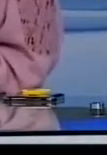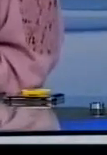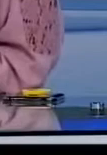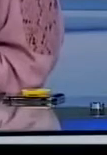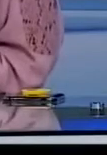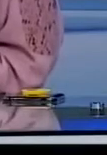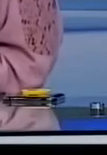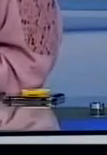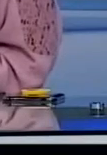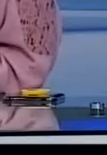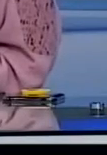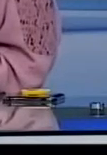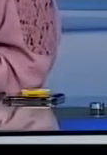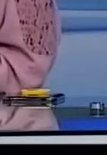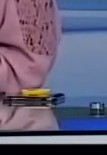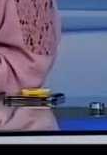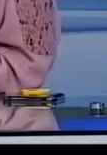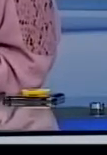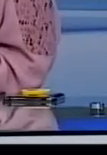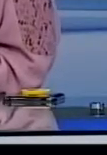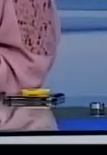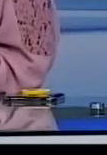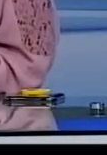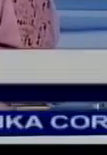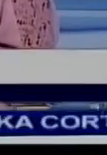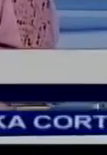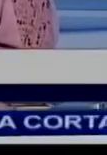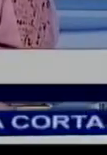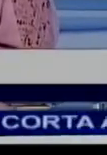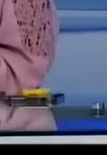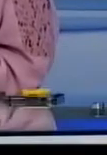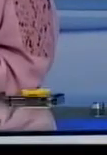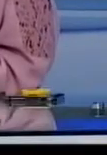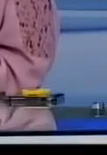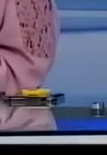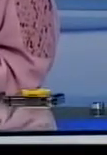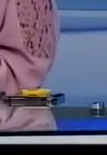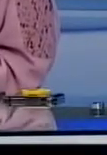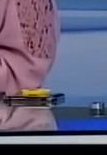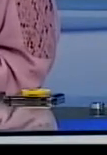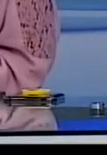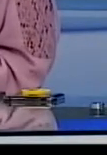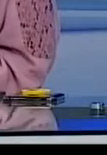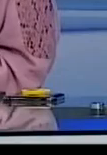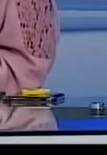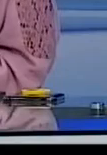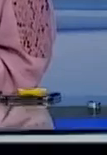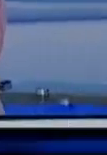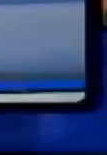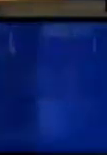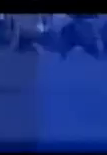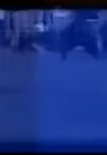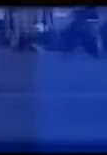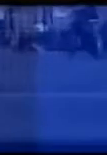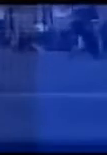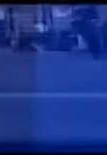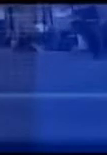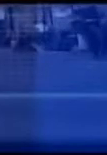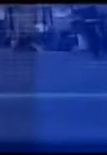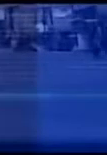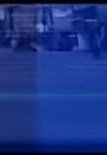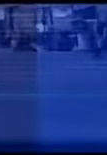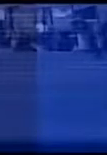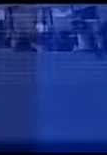de hoy. Vamos a enlazarnos con nuestra compañera Paola Ortega Ceres. ¿Qué nos tienes, Paola? Muy buenas tardes, Maru Liborio, es un